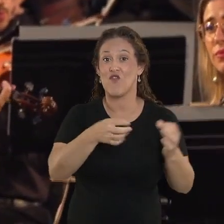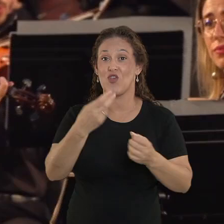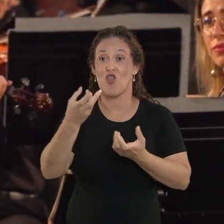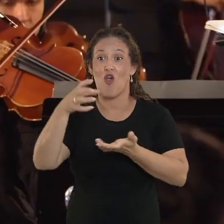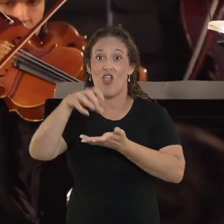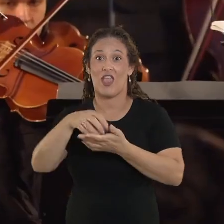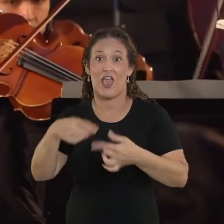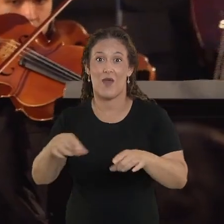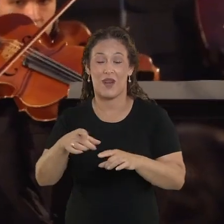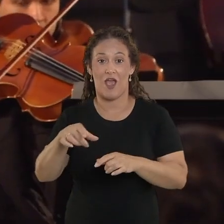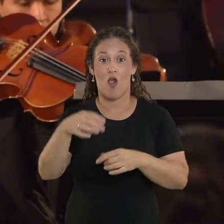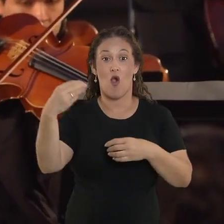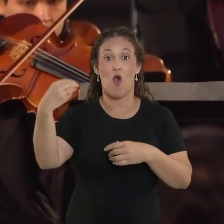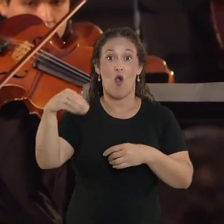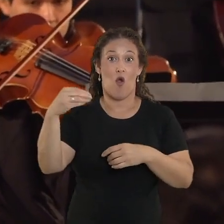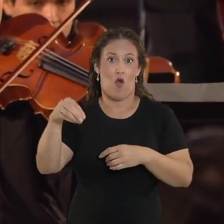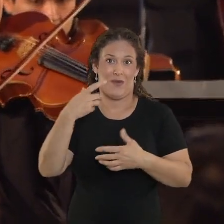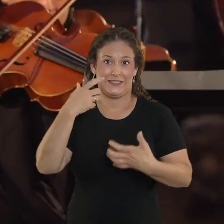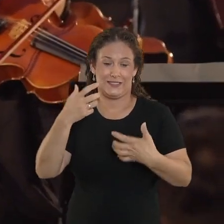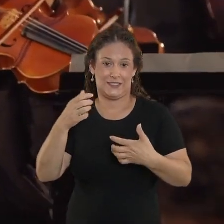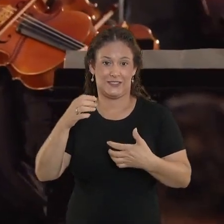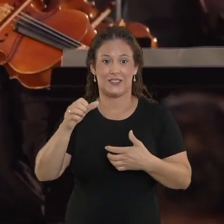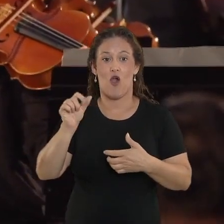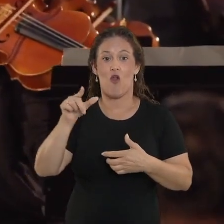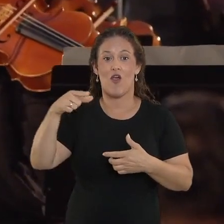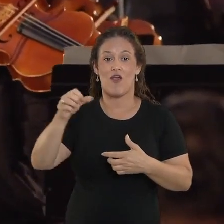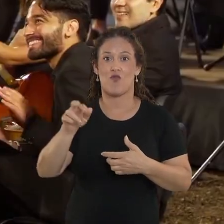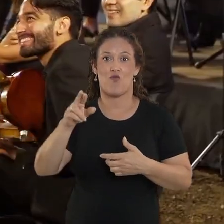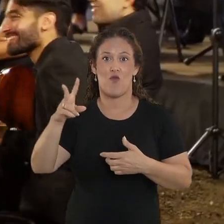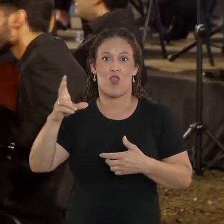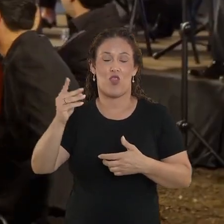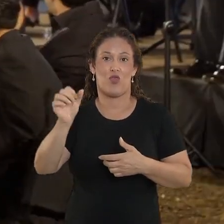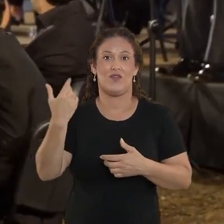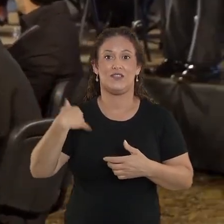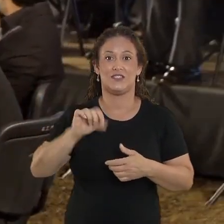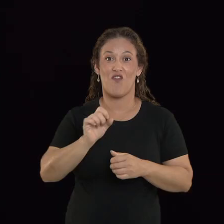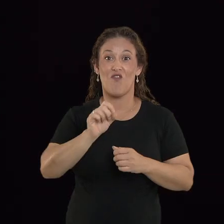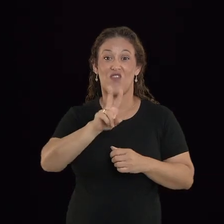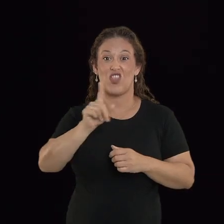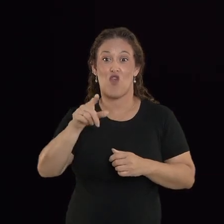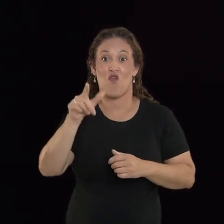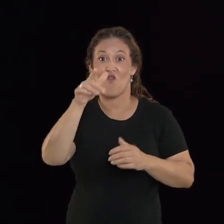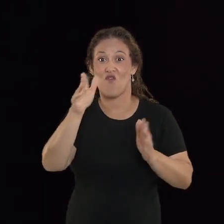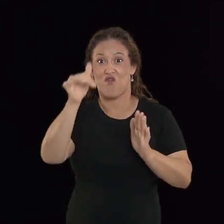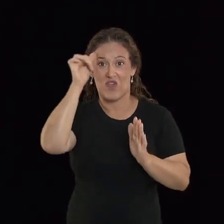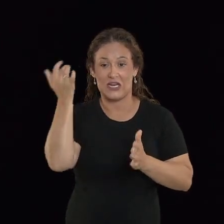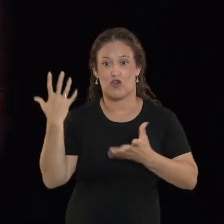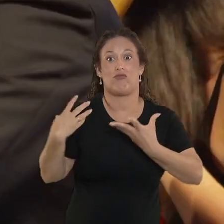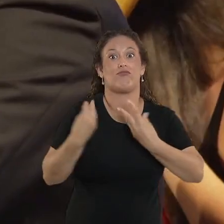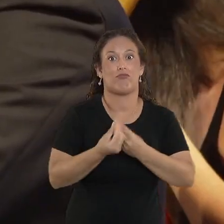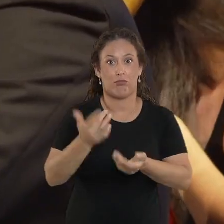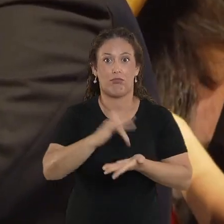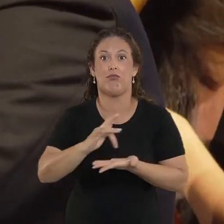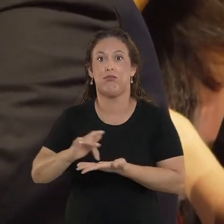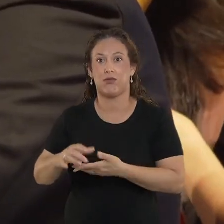y 2 de cámara. La joven orquesta de Canarias vuelve al ruedo para cumplir ya 21 veranos a nuestro lado.